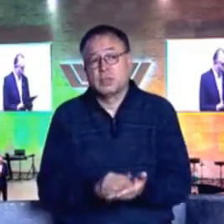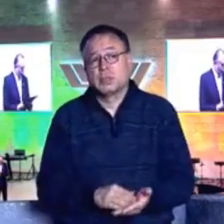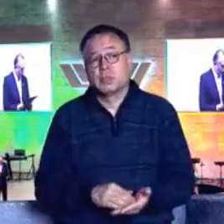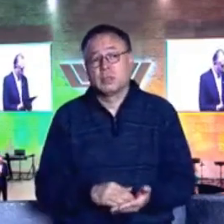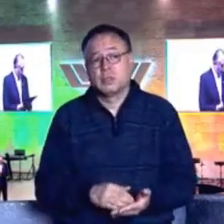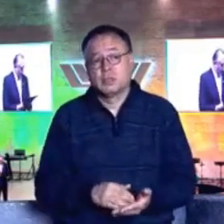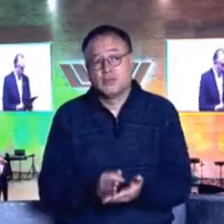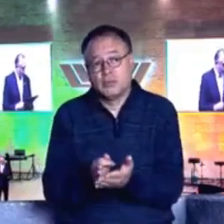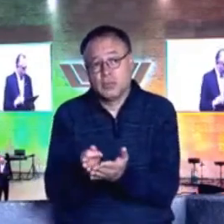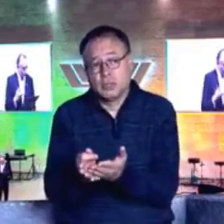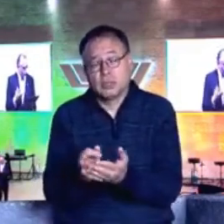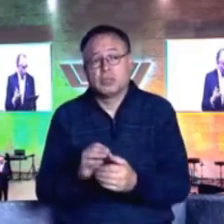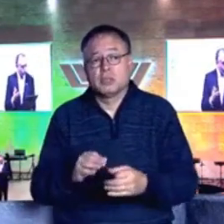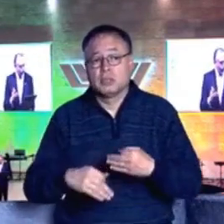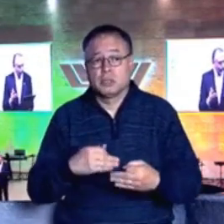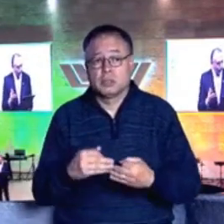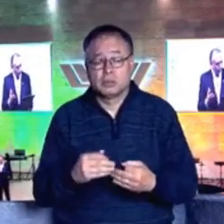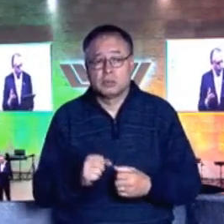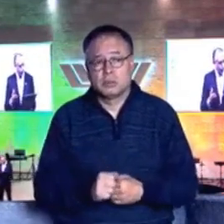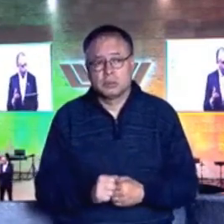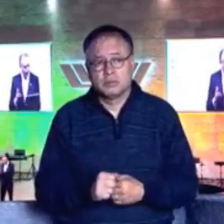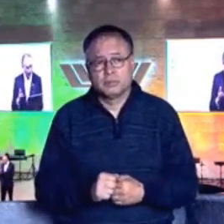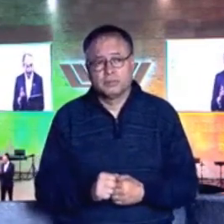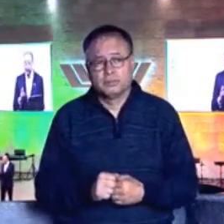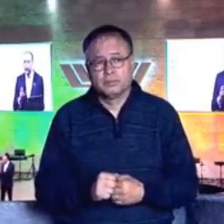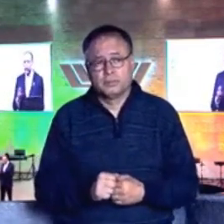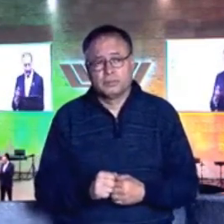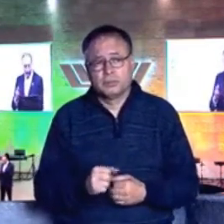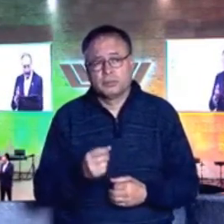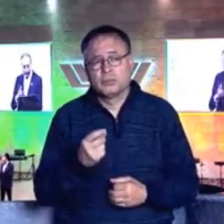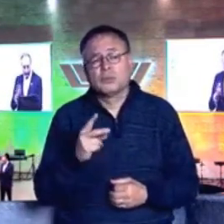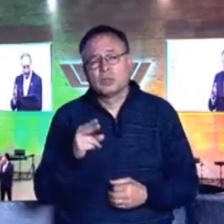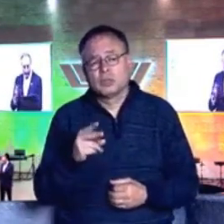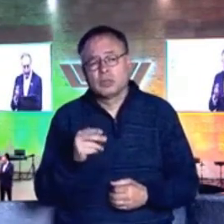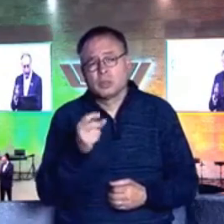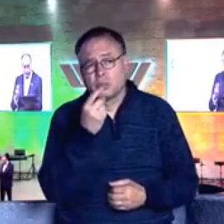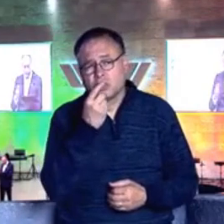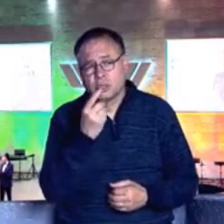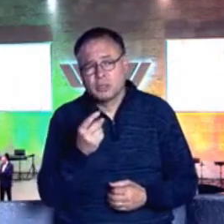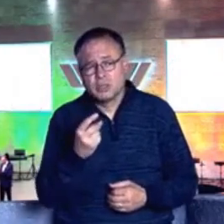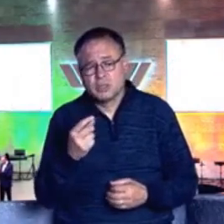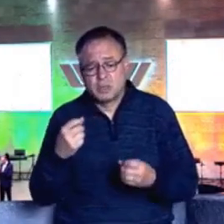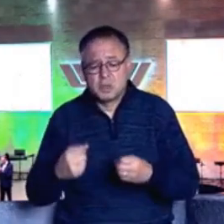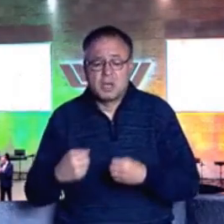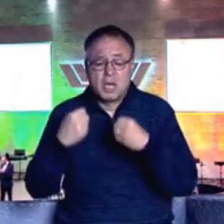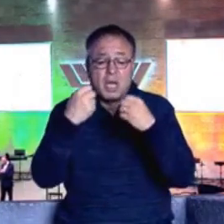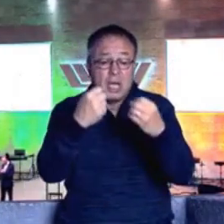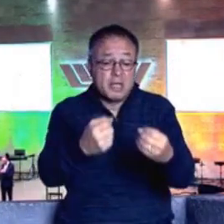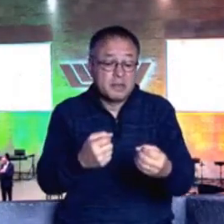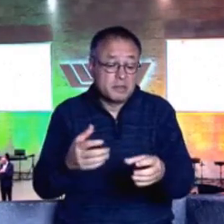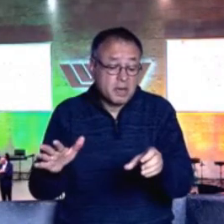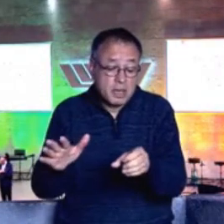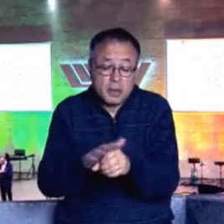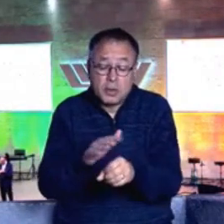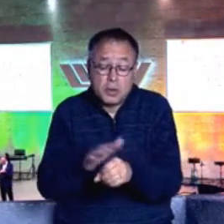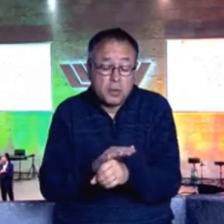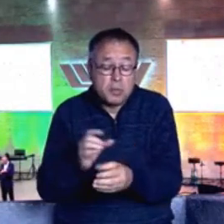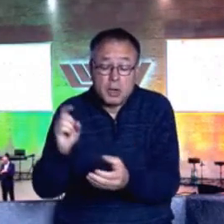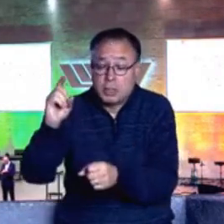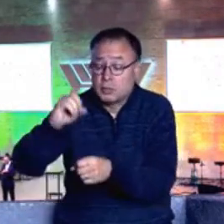3 versículo del 10 al 12 dice entreguen completo los diezmos en mi